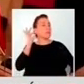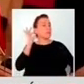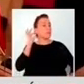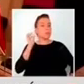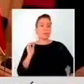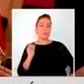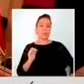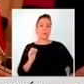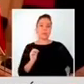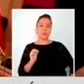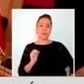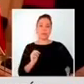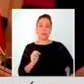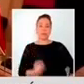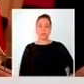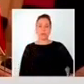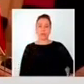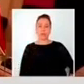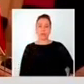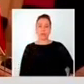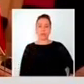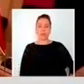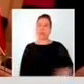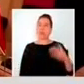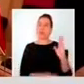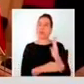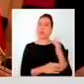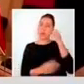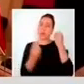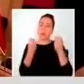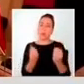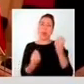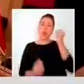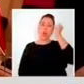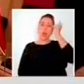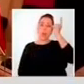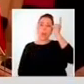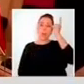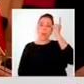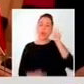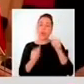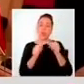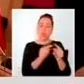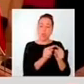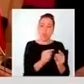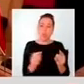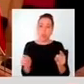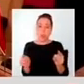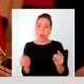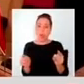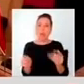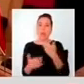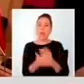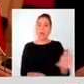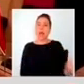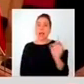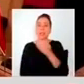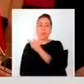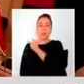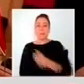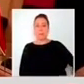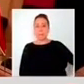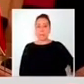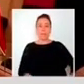libre. Es fundamental para una correcta comprensión del periodo que va entre la elección del presidente Salvador